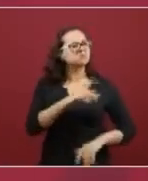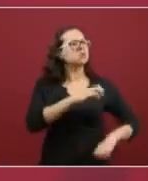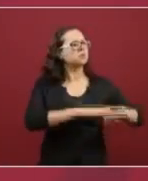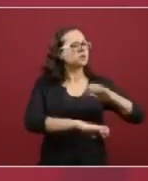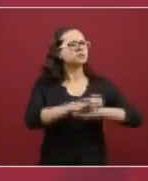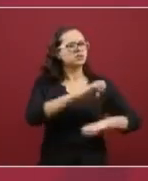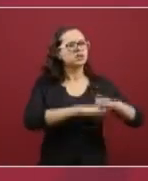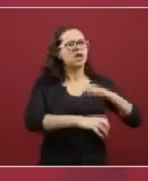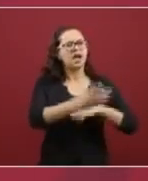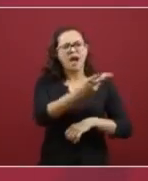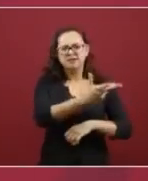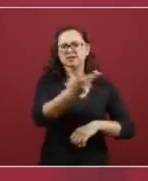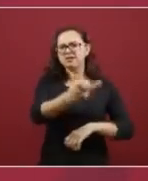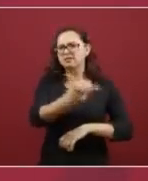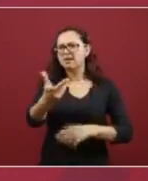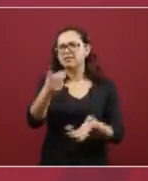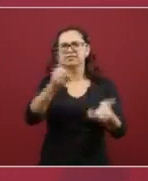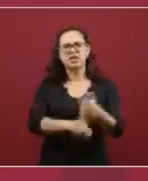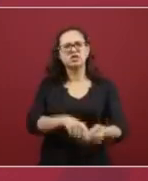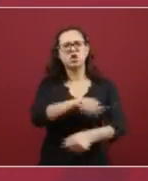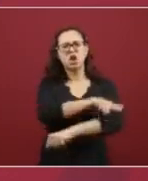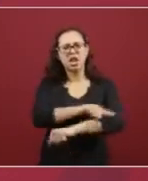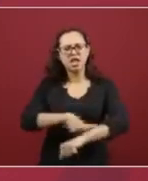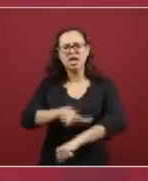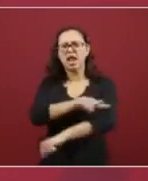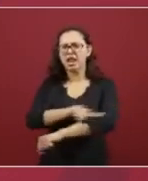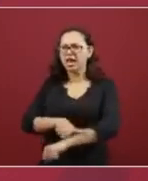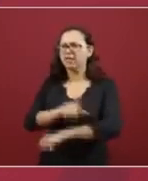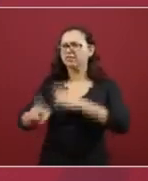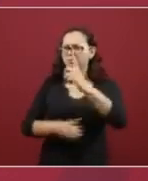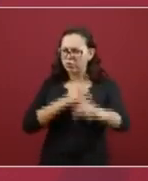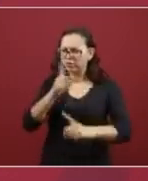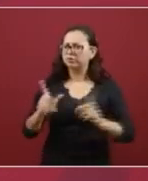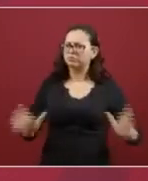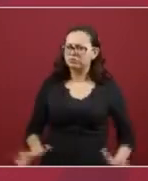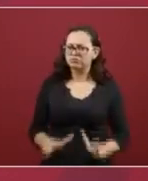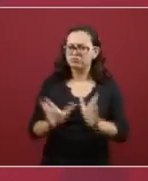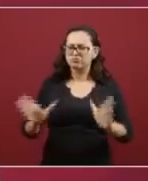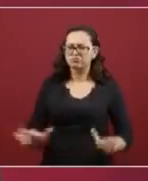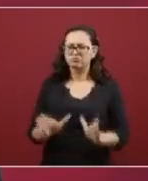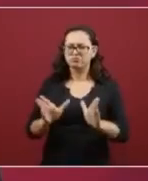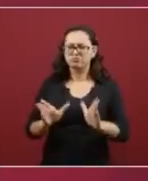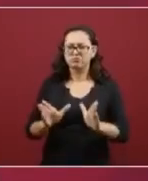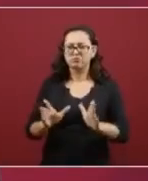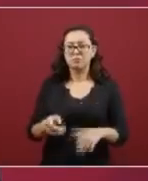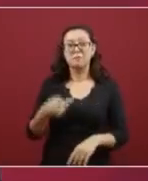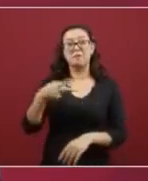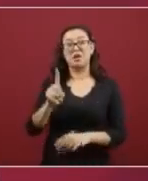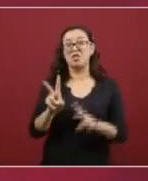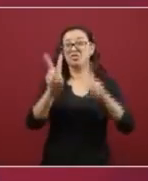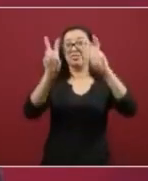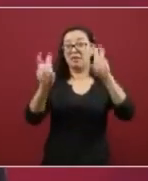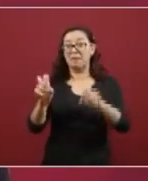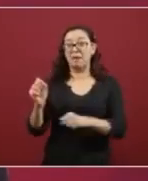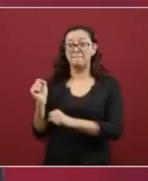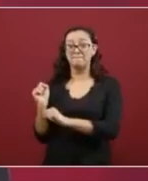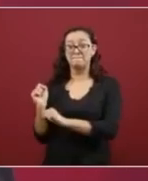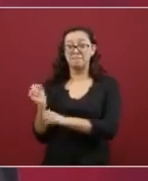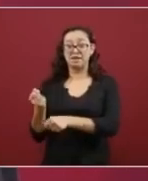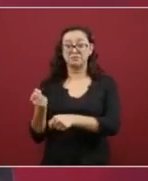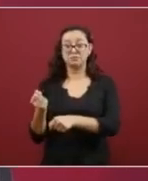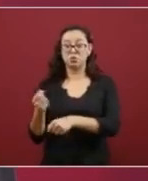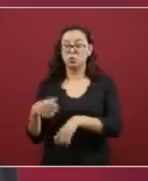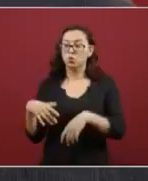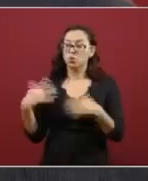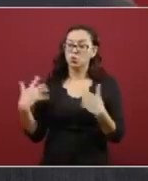muchos tienen ligas, promueven el deporte, pero en el caso del béisbol es ejemplar lo